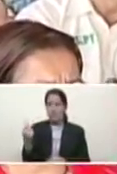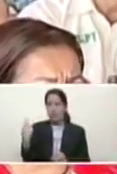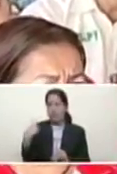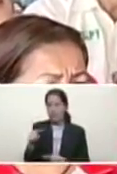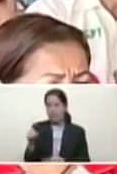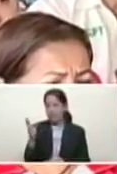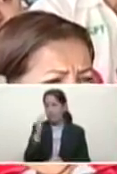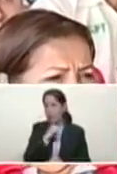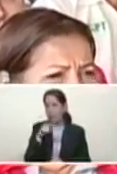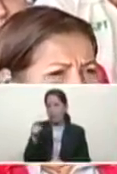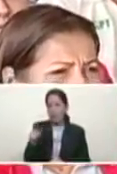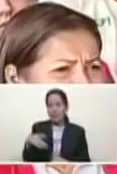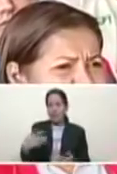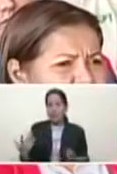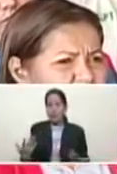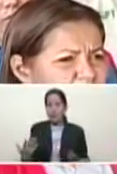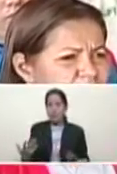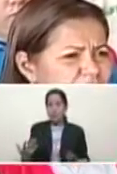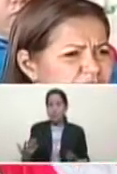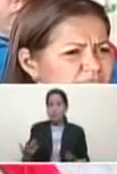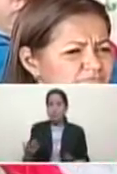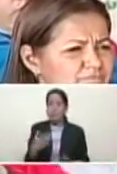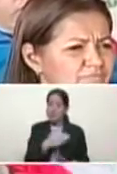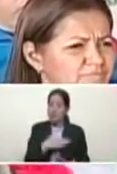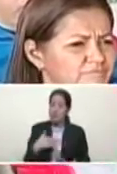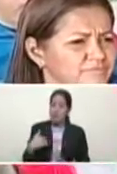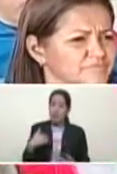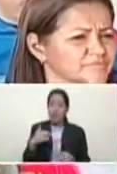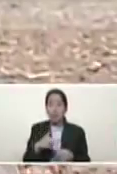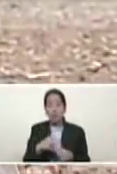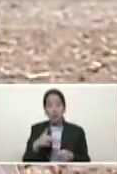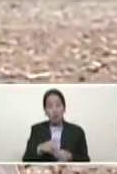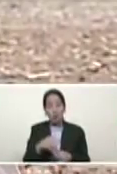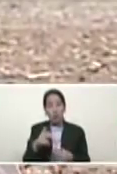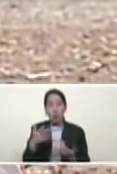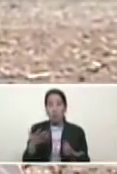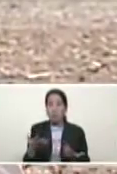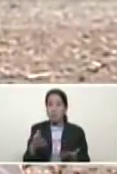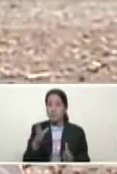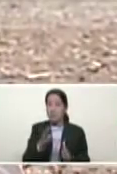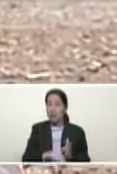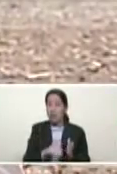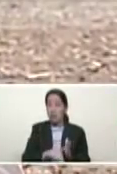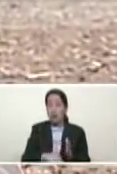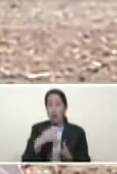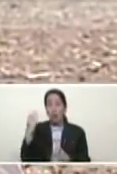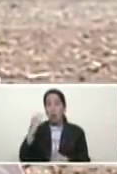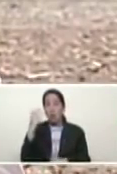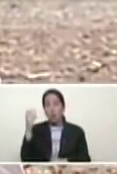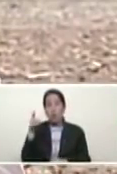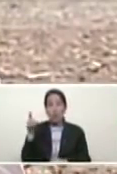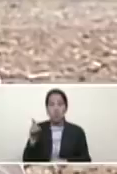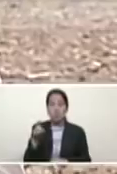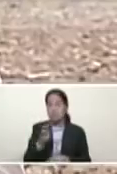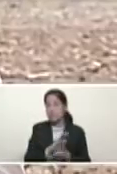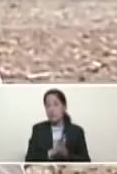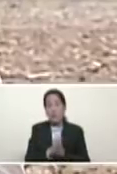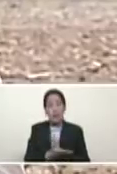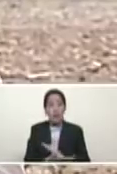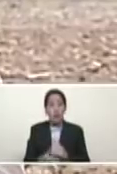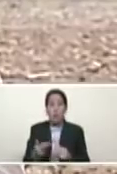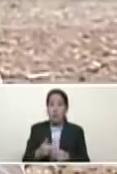¿no? Por eso es que quieren el petróleo de aquí, la oligarquía, los godos colombianos. Se les acabó el